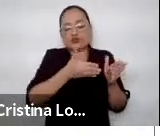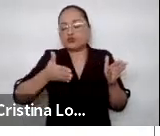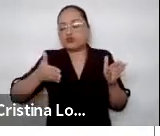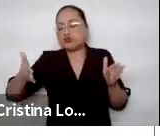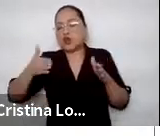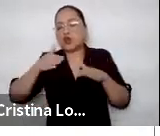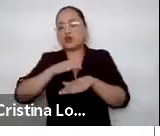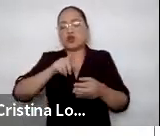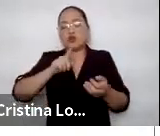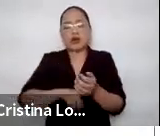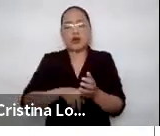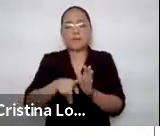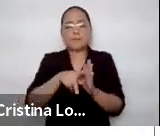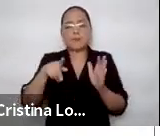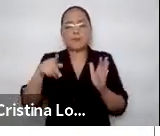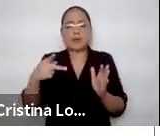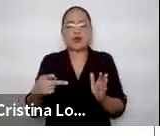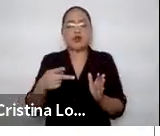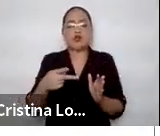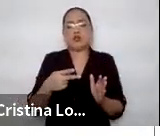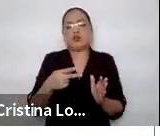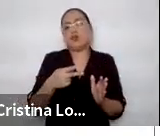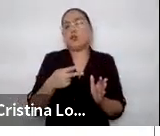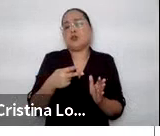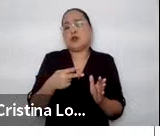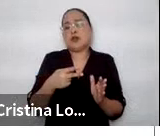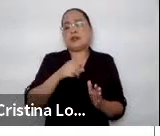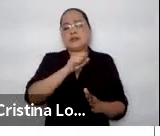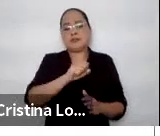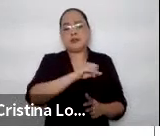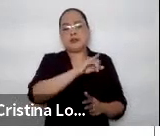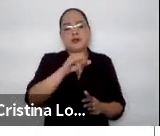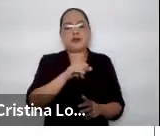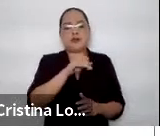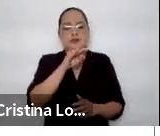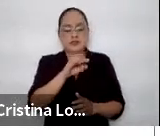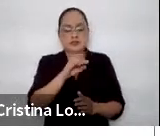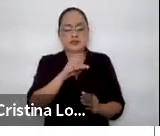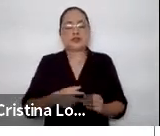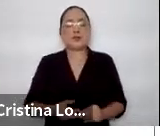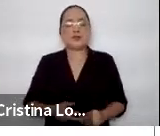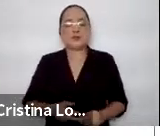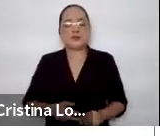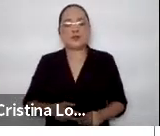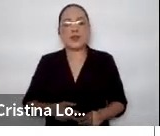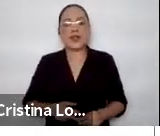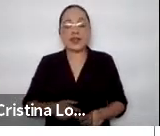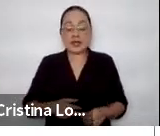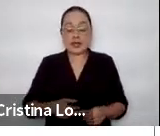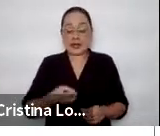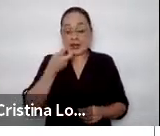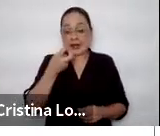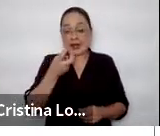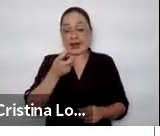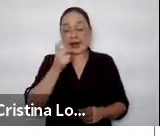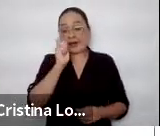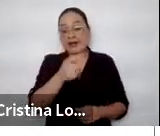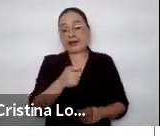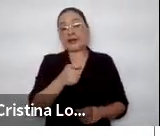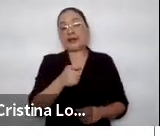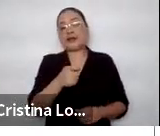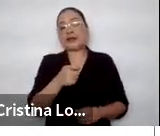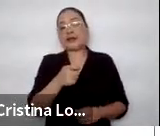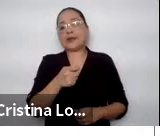la Gaceta del Semanario Judicial de la Federación, que si bien es cierto va